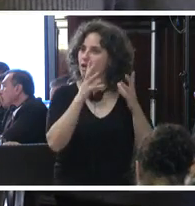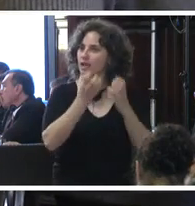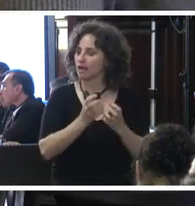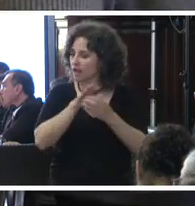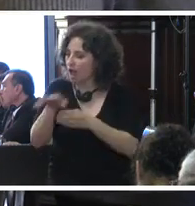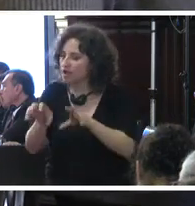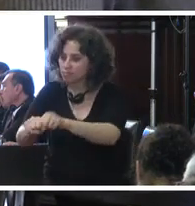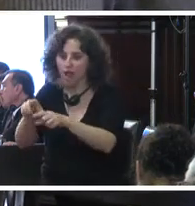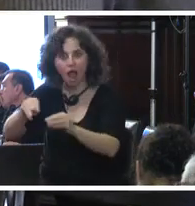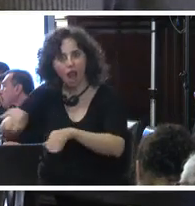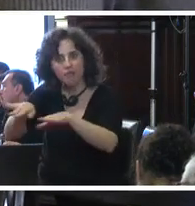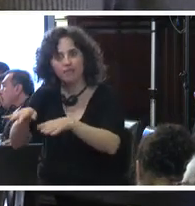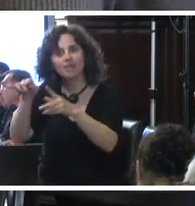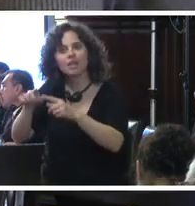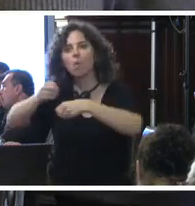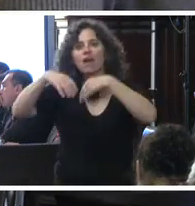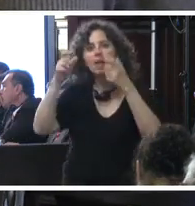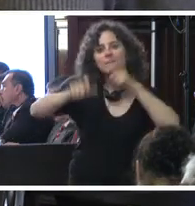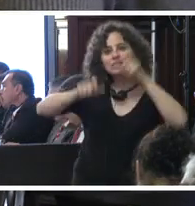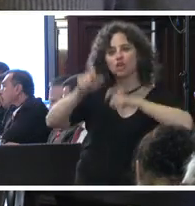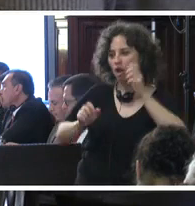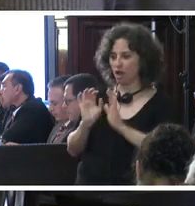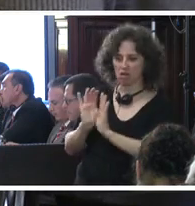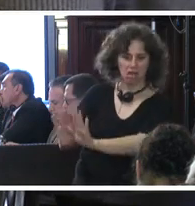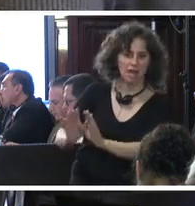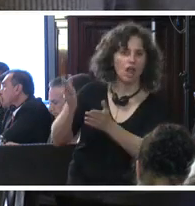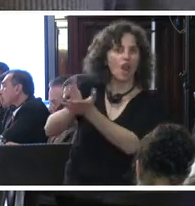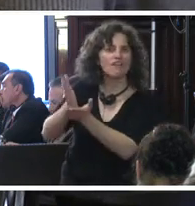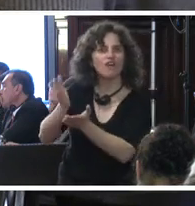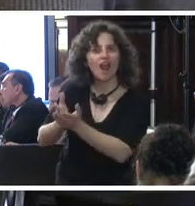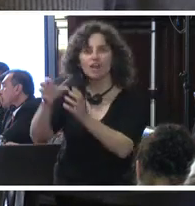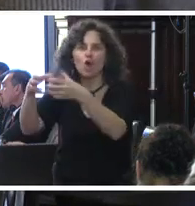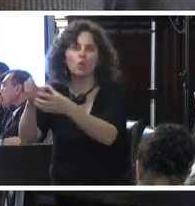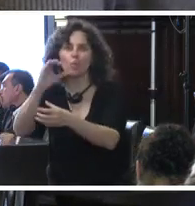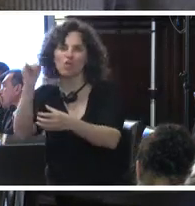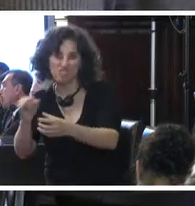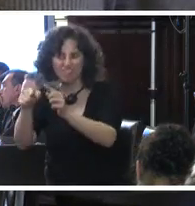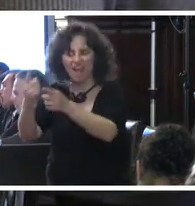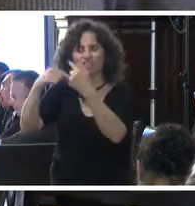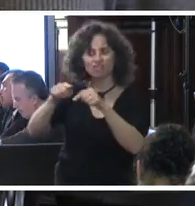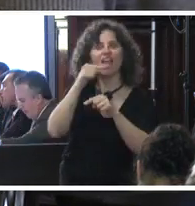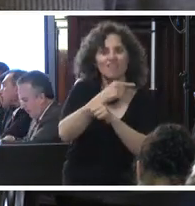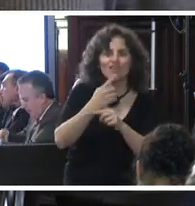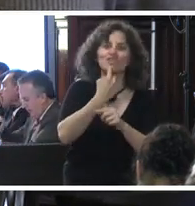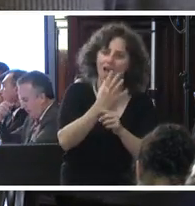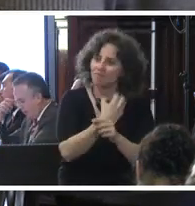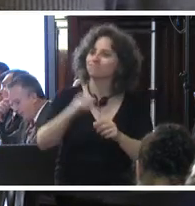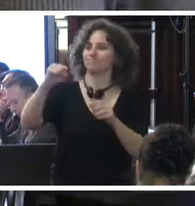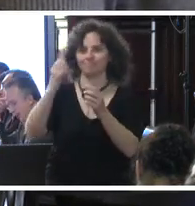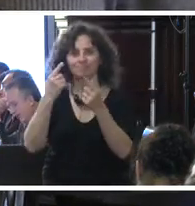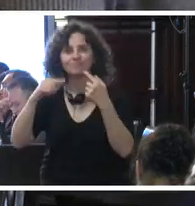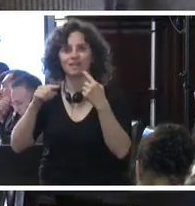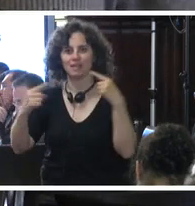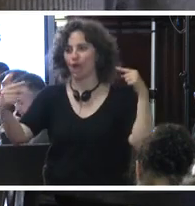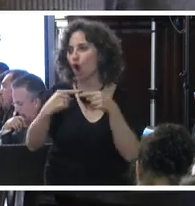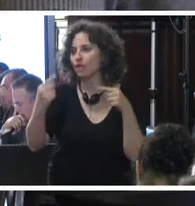del territorio, pero también cualquier persona que rechazase colaborar con las actividades del grupo o cuya desaparición pudiese contribuir